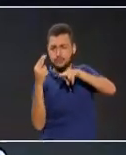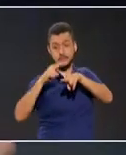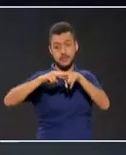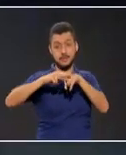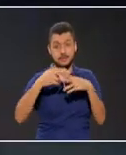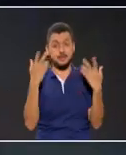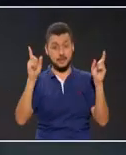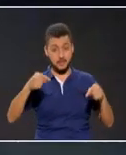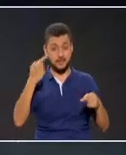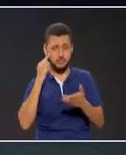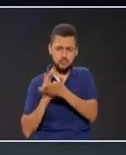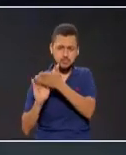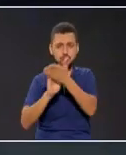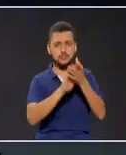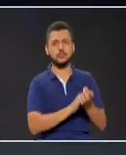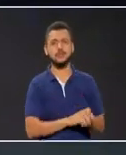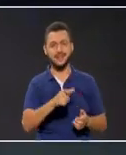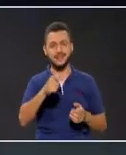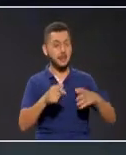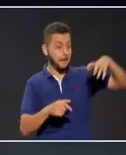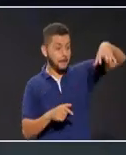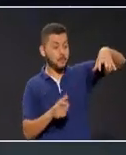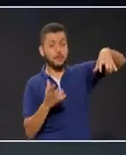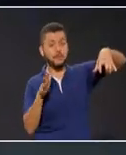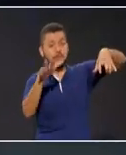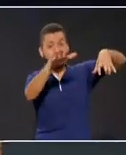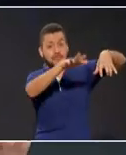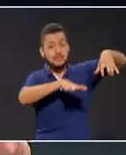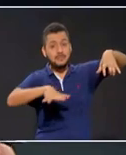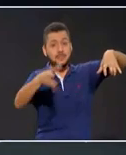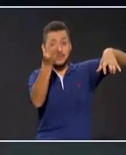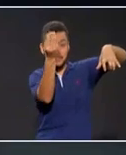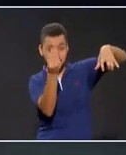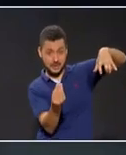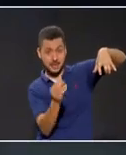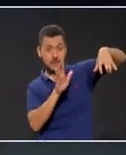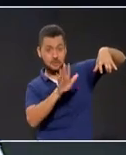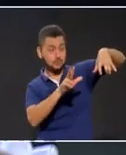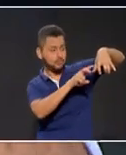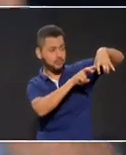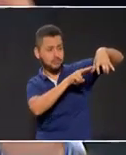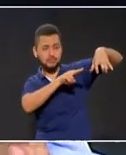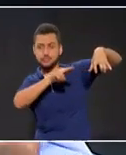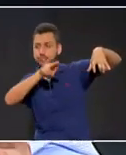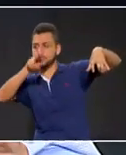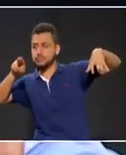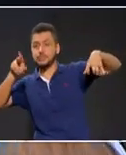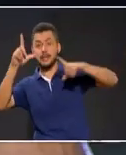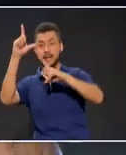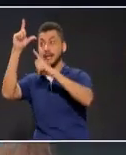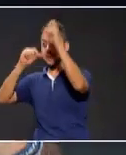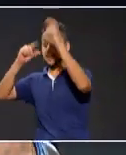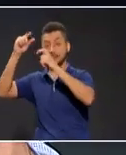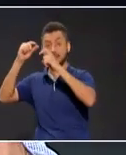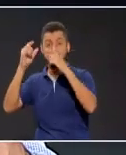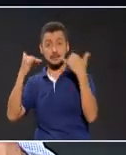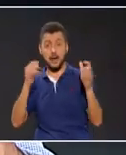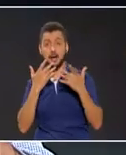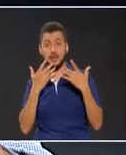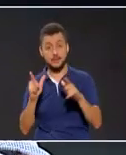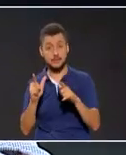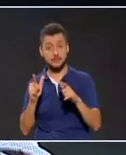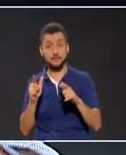o sea, el metro llegó a la Estrella, pero todos los buses del sur siguen llegando al centro de la ciudad. Y eso es lo que hay que hacer ya, organizar el